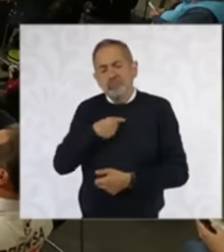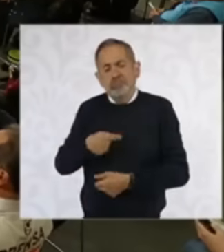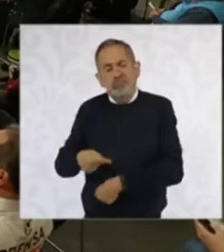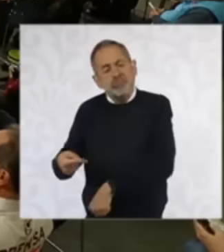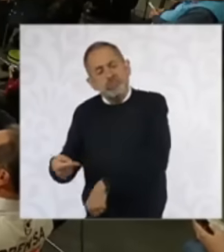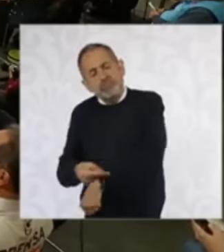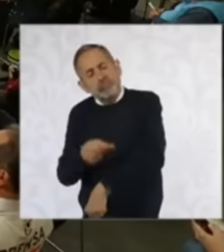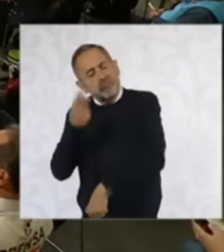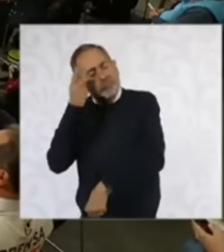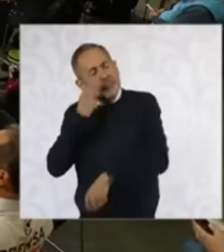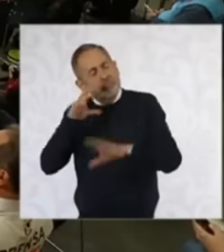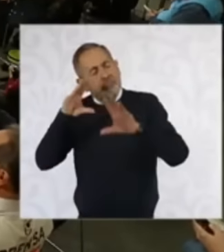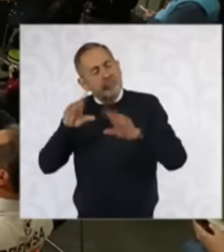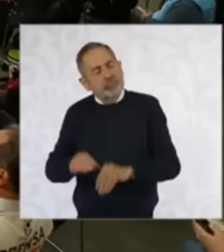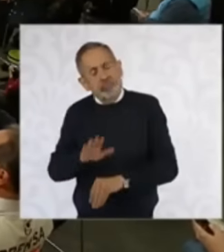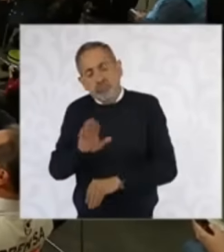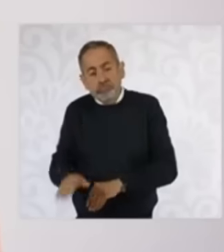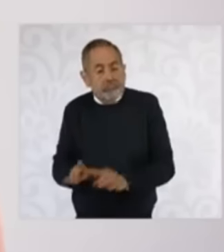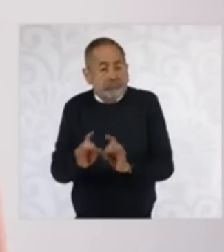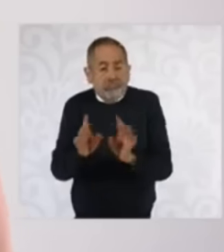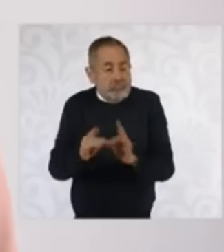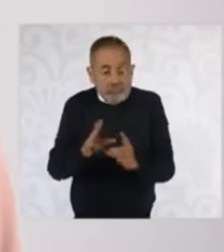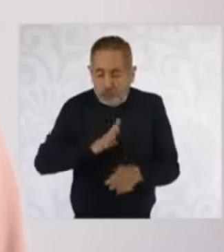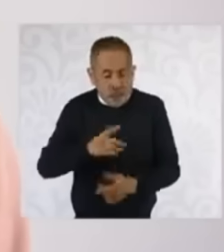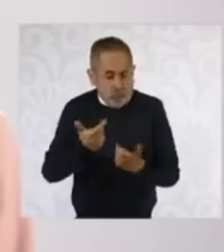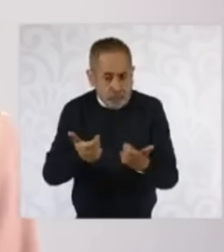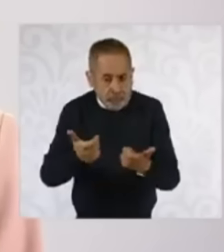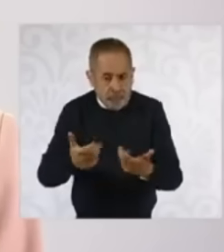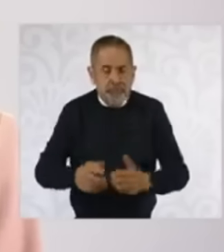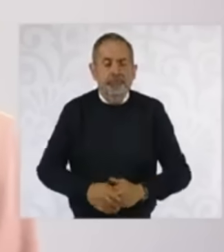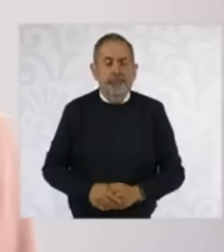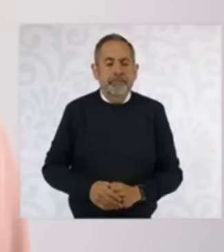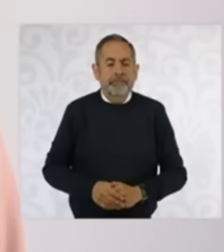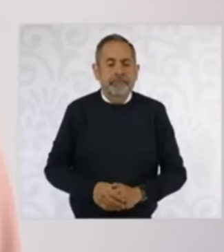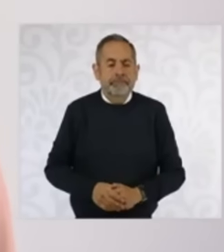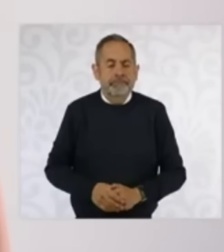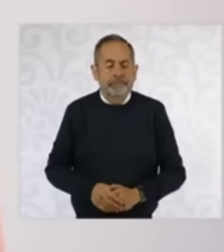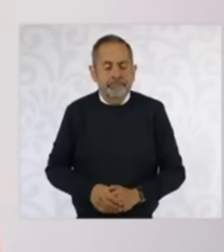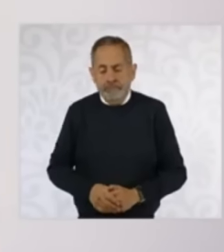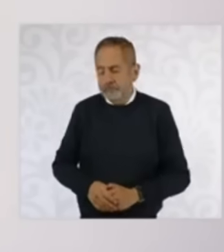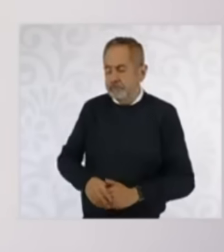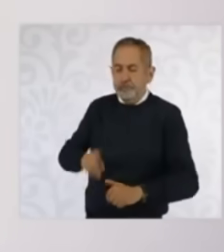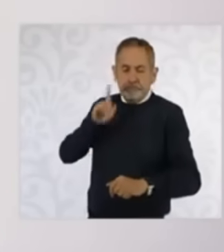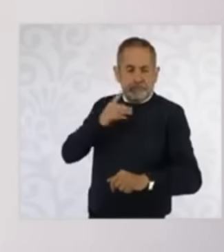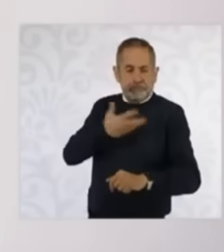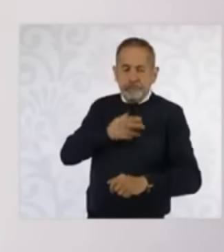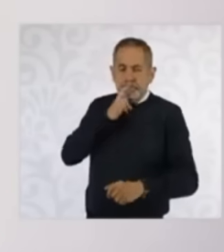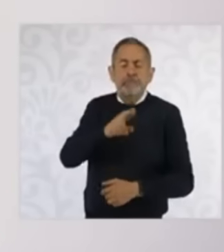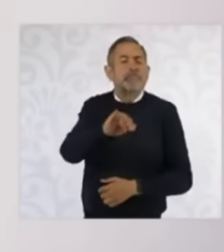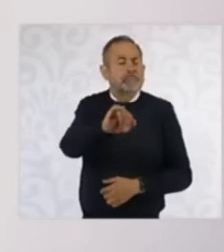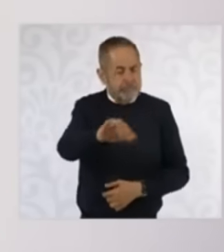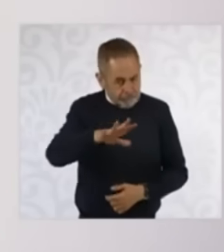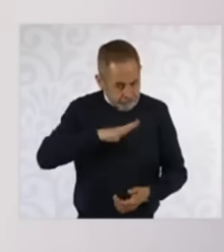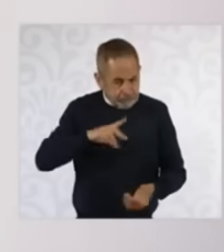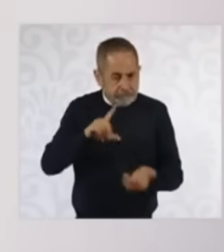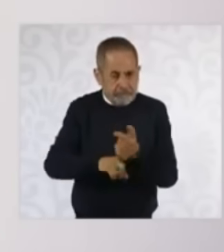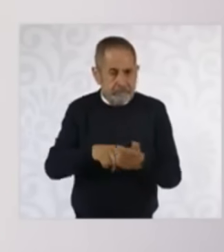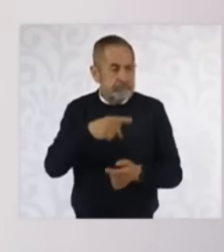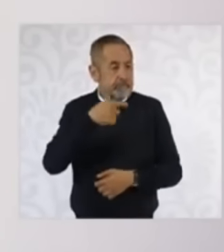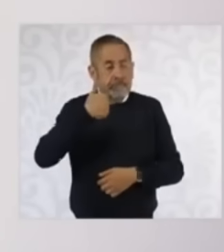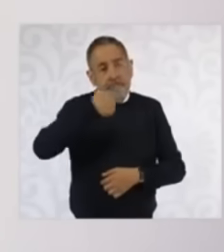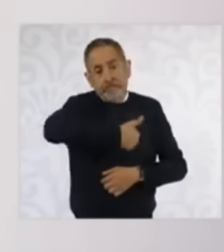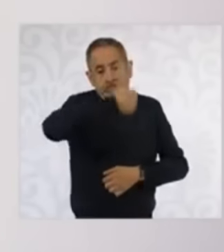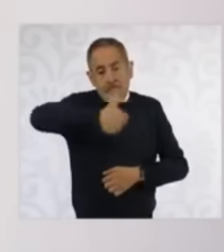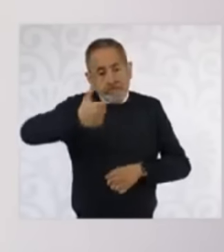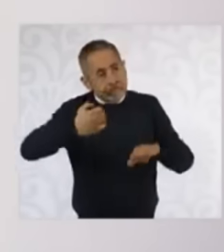salvar su vida sí la mayoría de esta atribución se quedó en los estados hay una parte eh